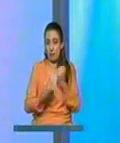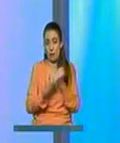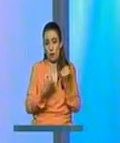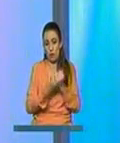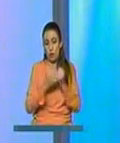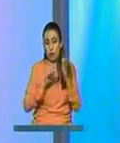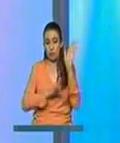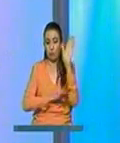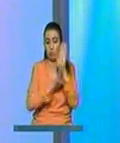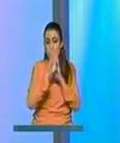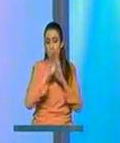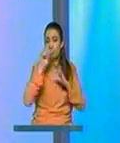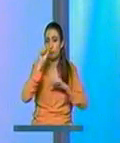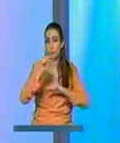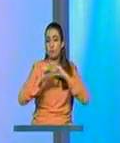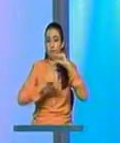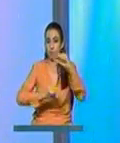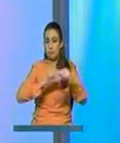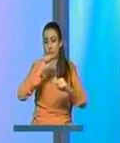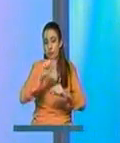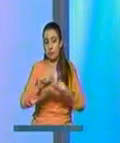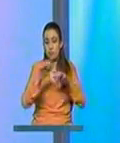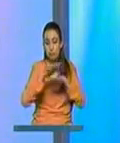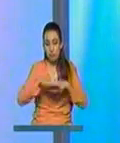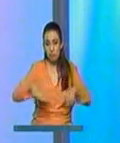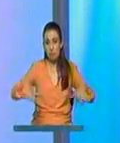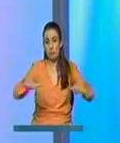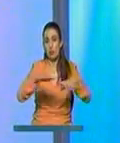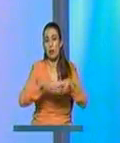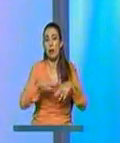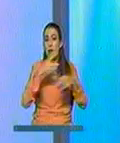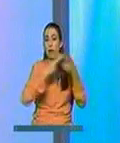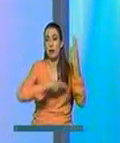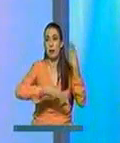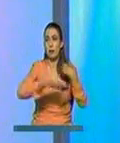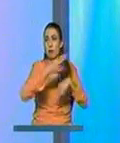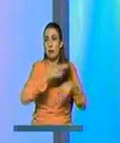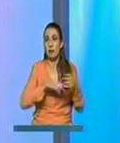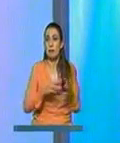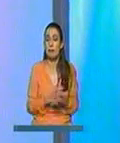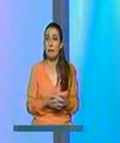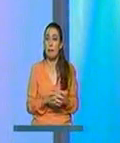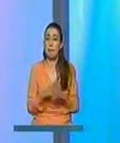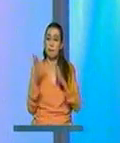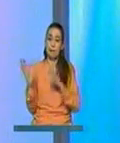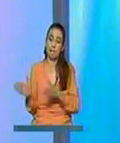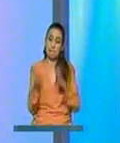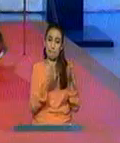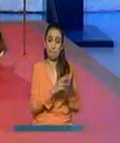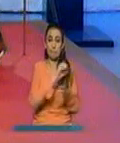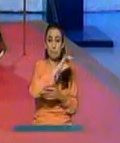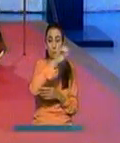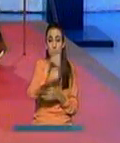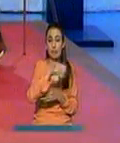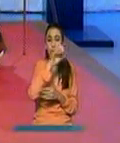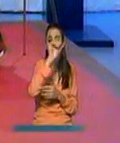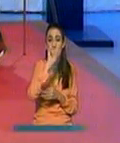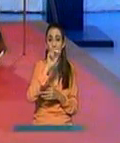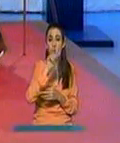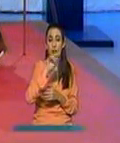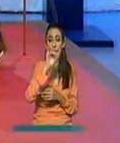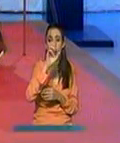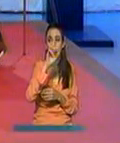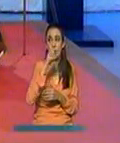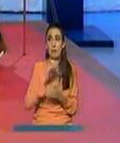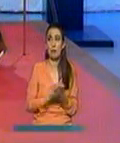el crecimiento con la unidad del resto de emprendedores, ¿no? Muchas gracias, Pedro. Javier Salas, hablemos un poco